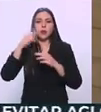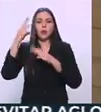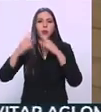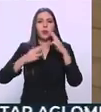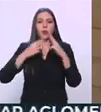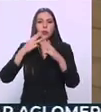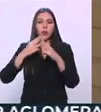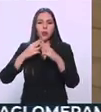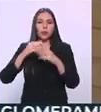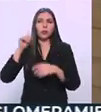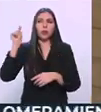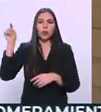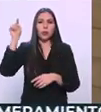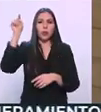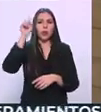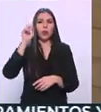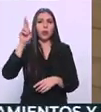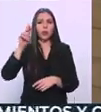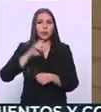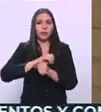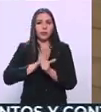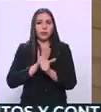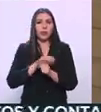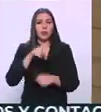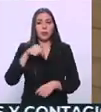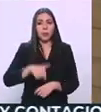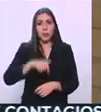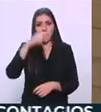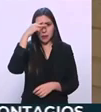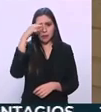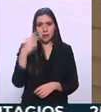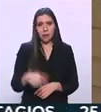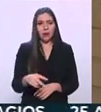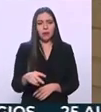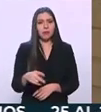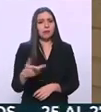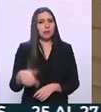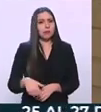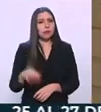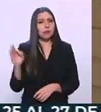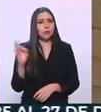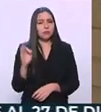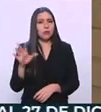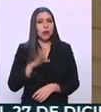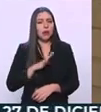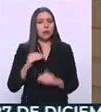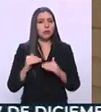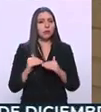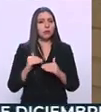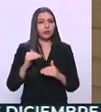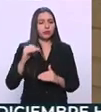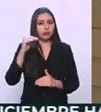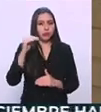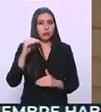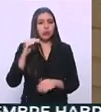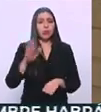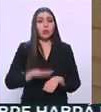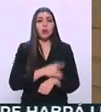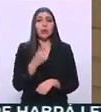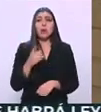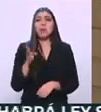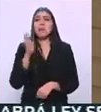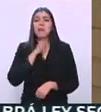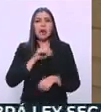de COVID-19. Y fíjate que en México tenemos una probabilidad bastante alta, y no porque la atención haya sido